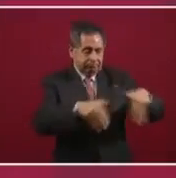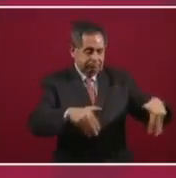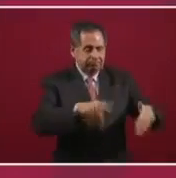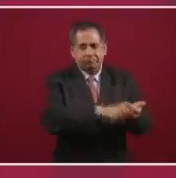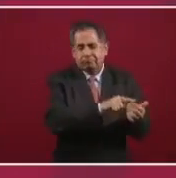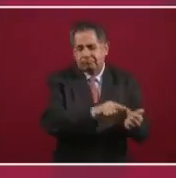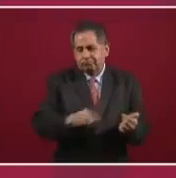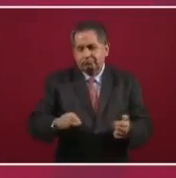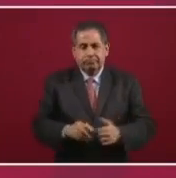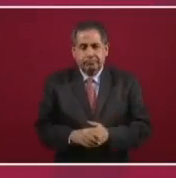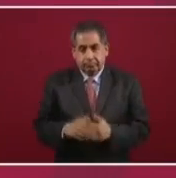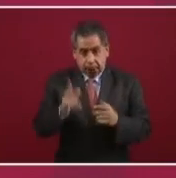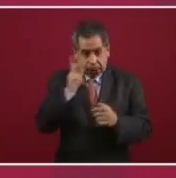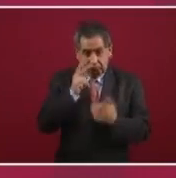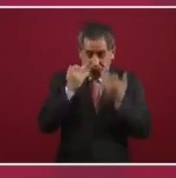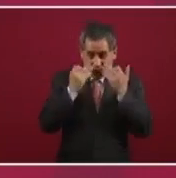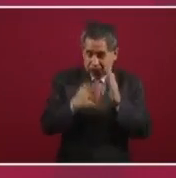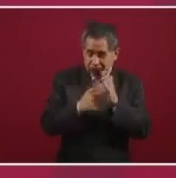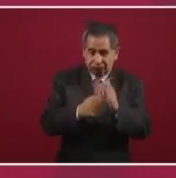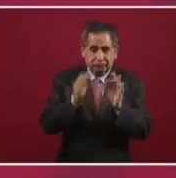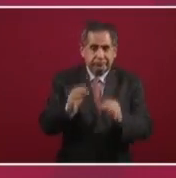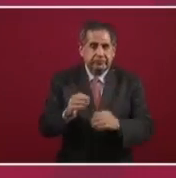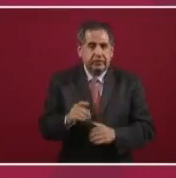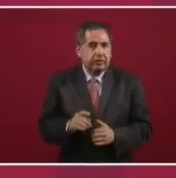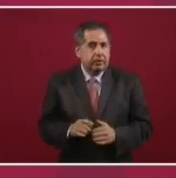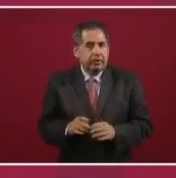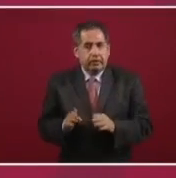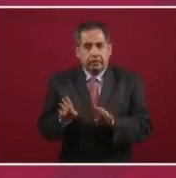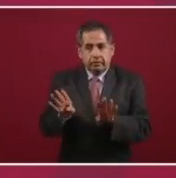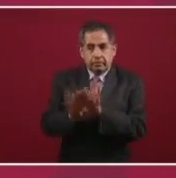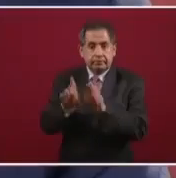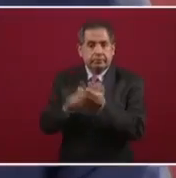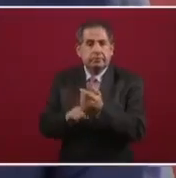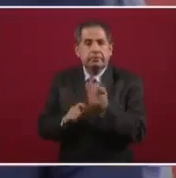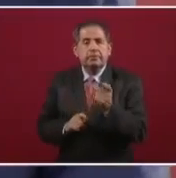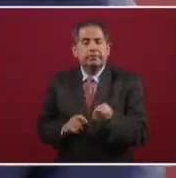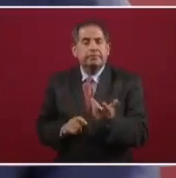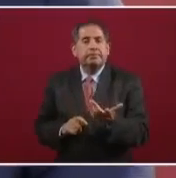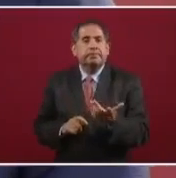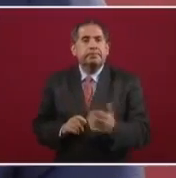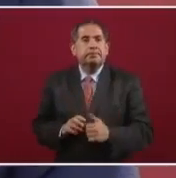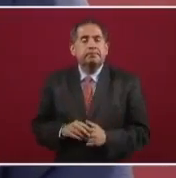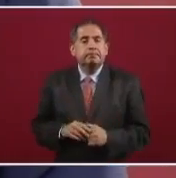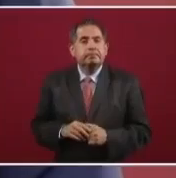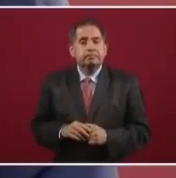prueba fehaciente de que no